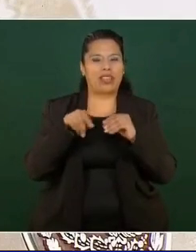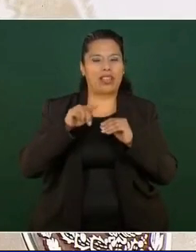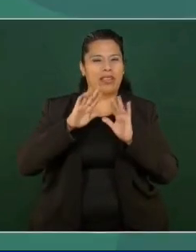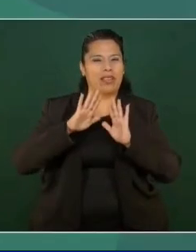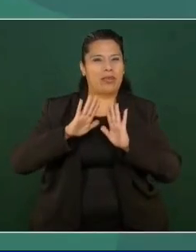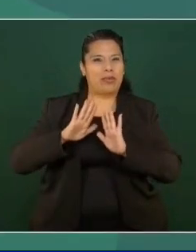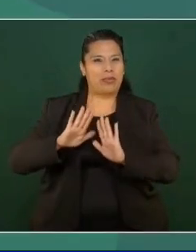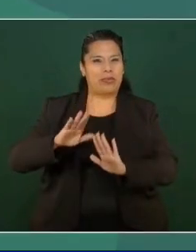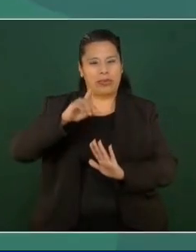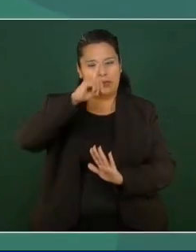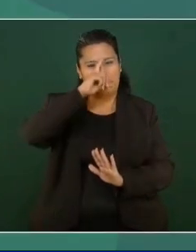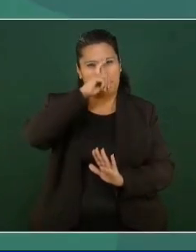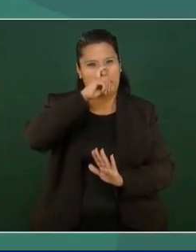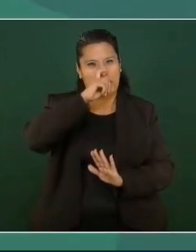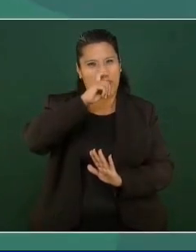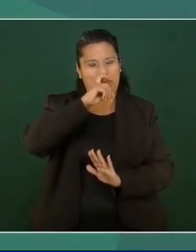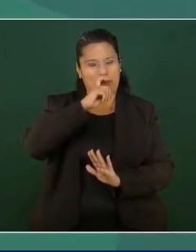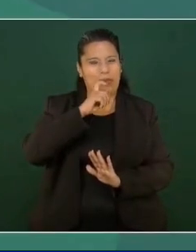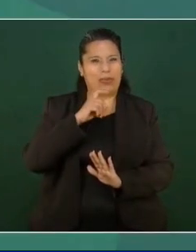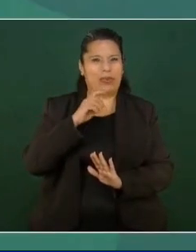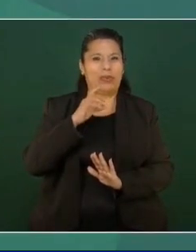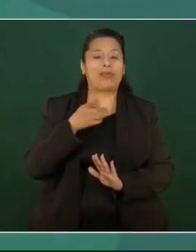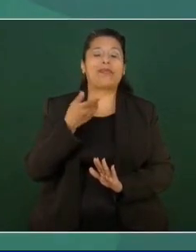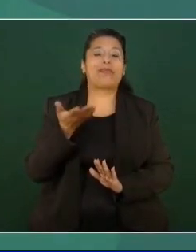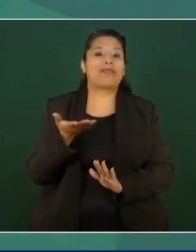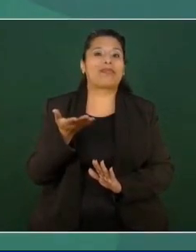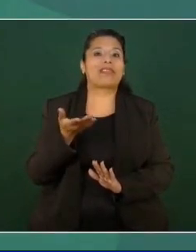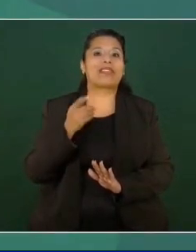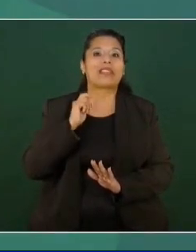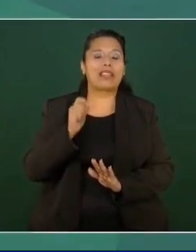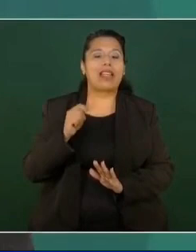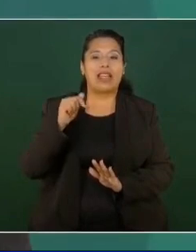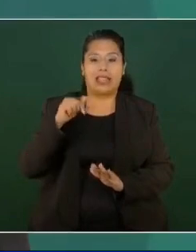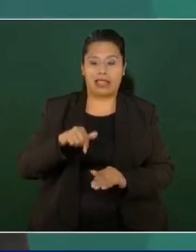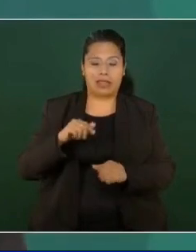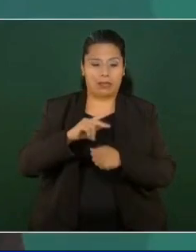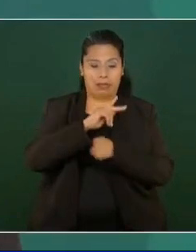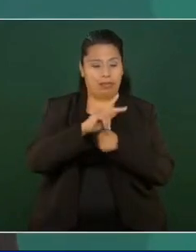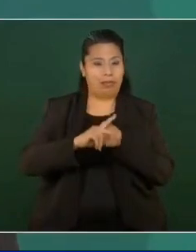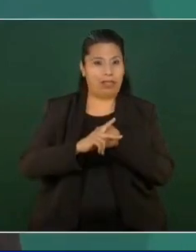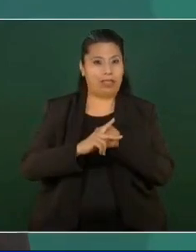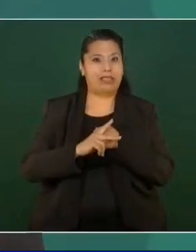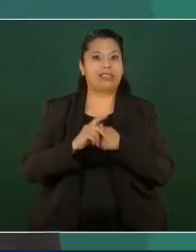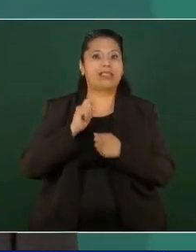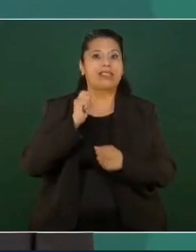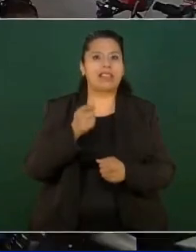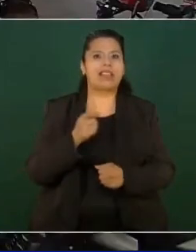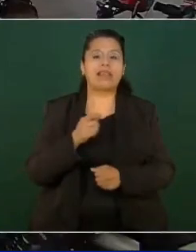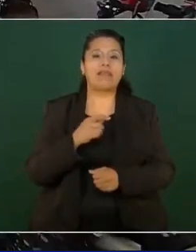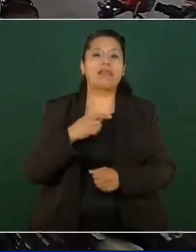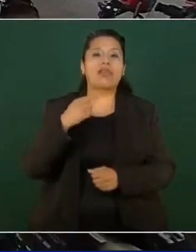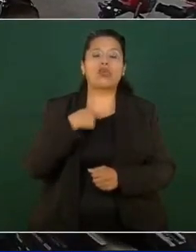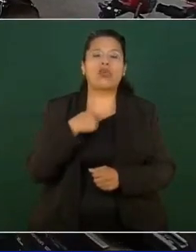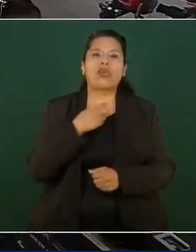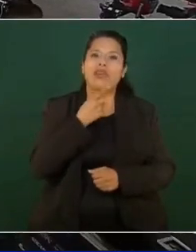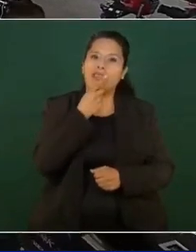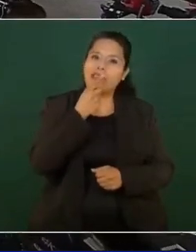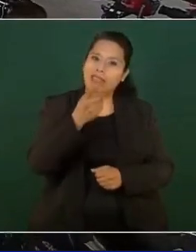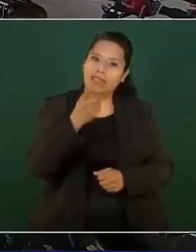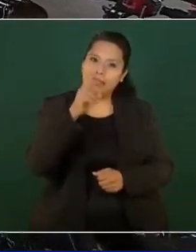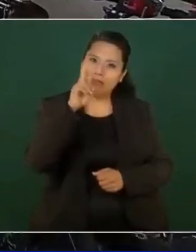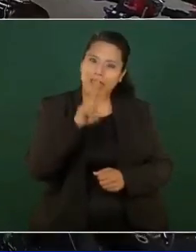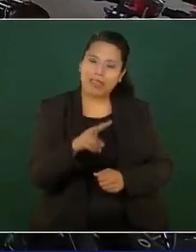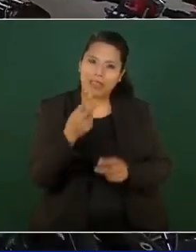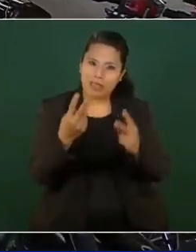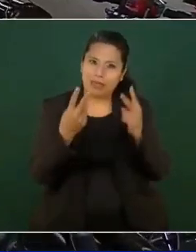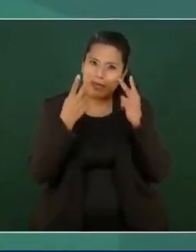fue el que no tenemos en nuestro país, que se escuche bien y